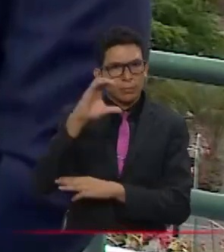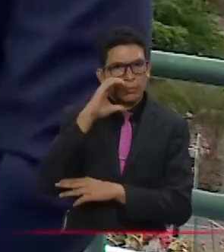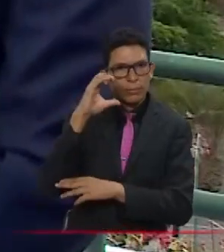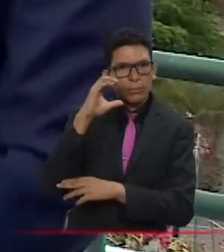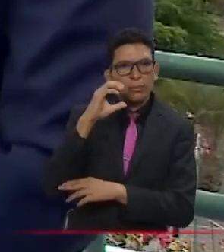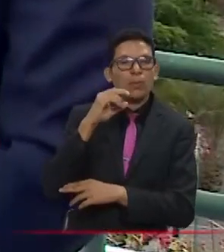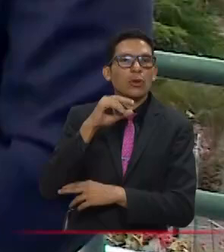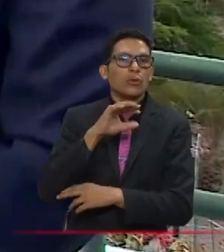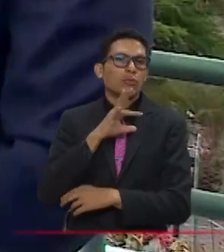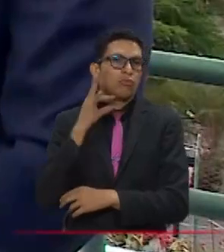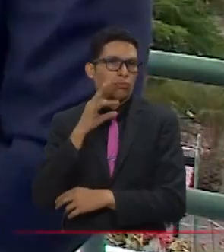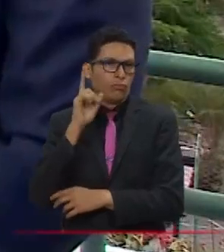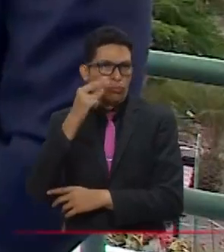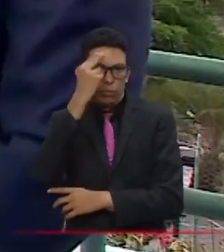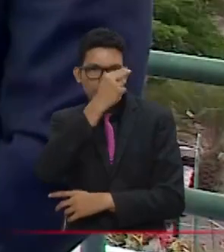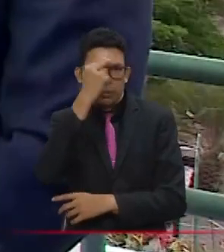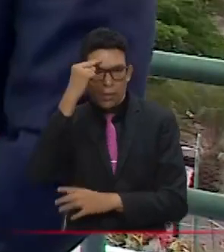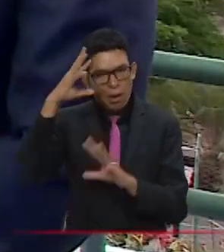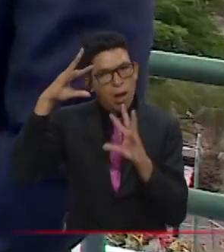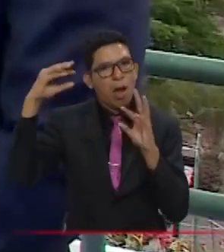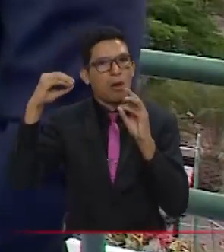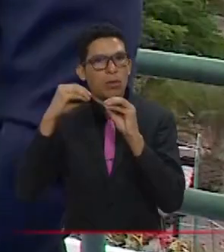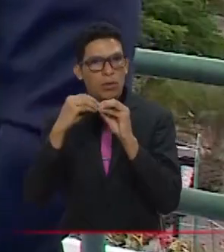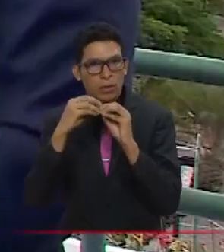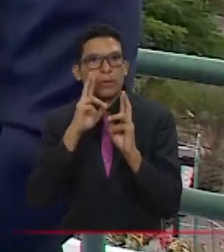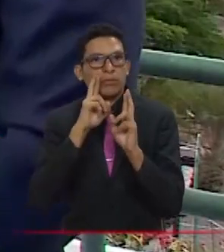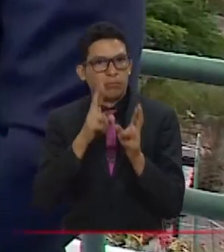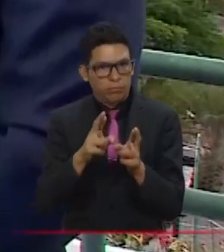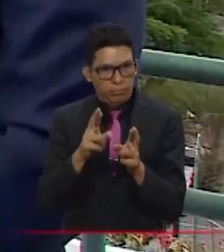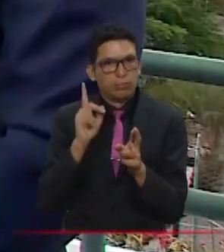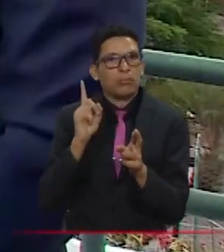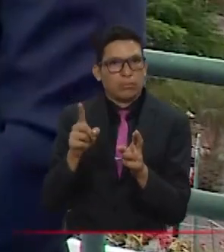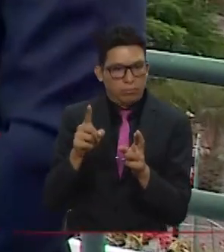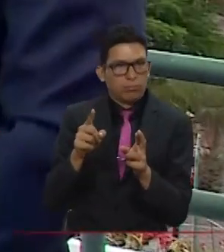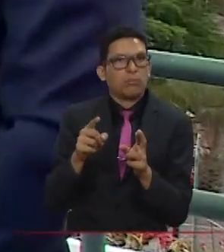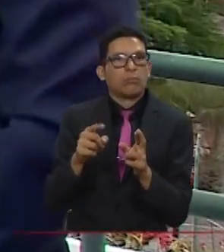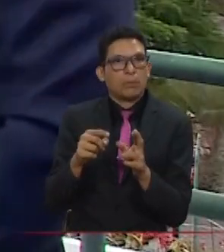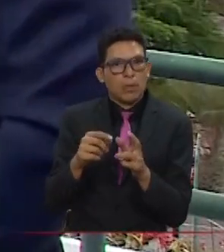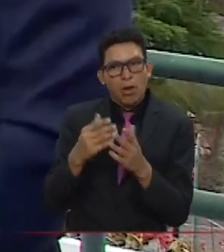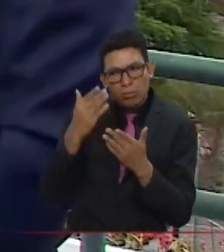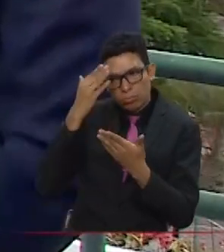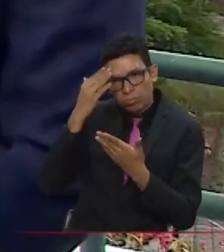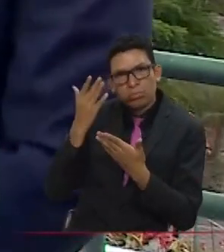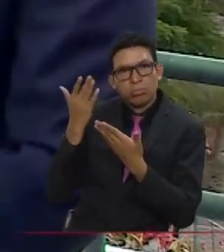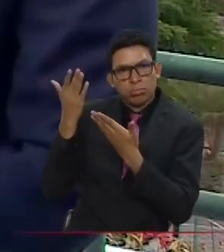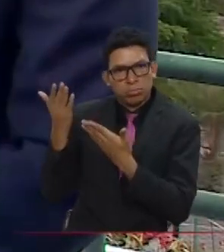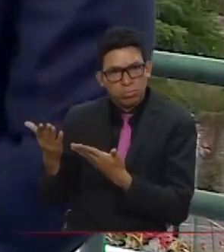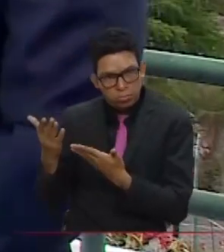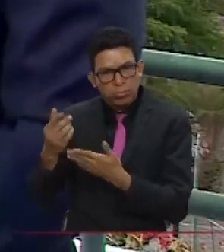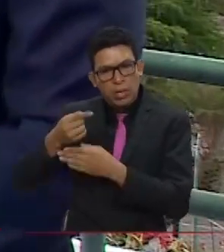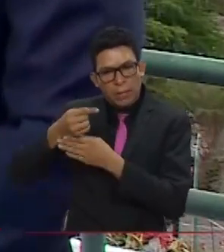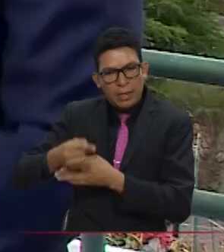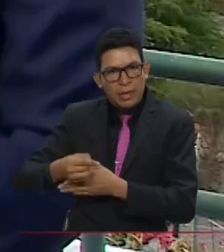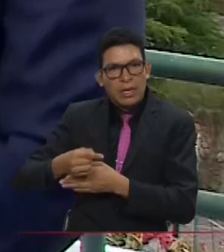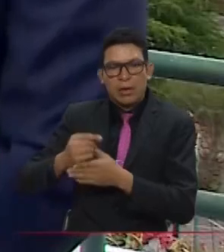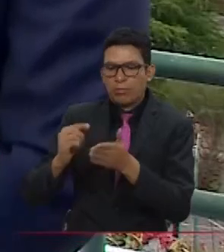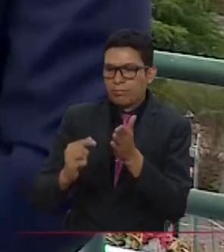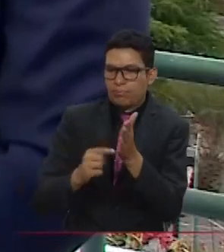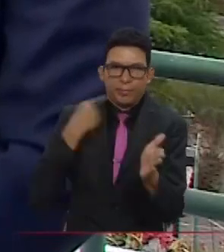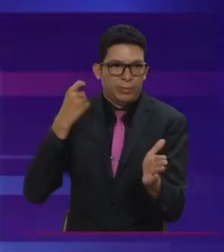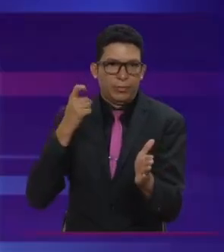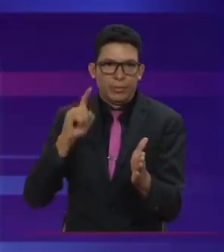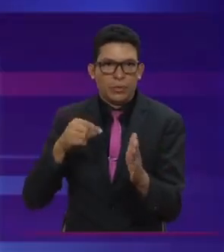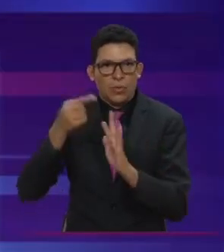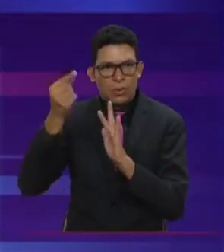tienen un concordato y con base en el concordato le reconocemos efectos al matrimonio le reconocemos efectos a las sentencias de nulidad de los